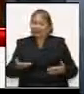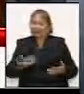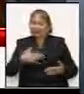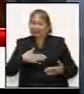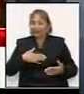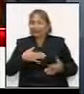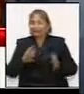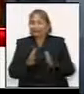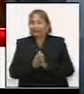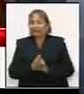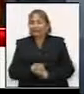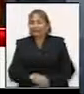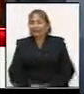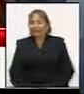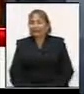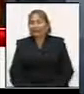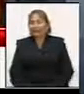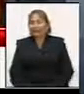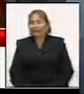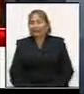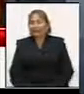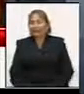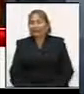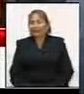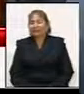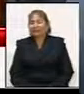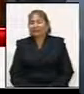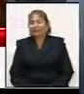pide la palabra